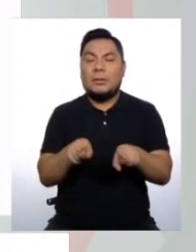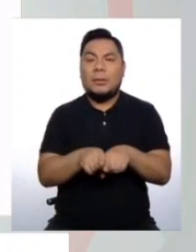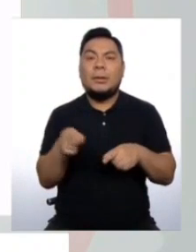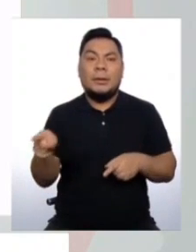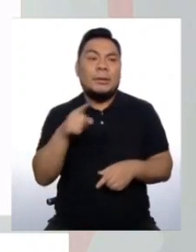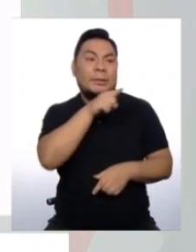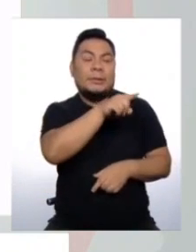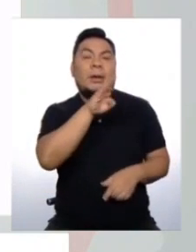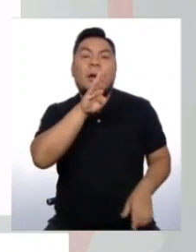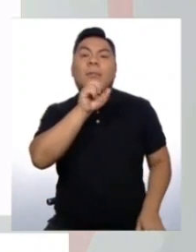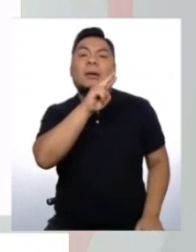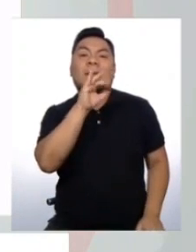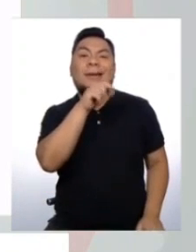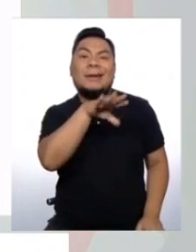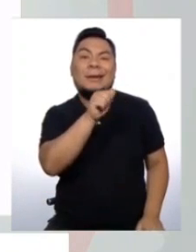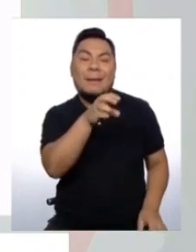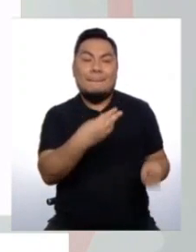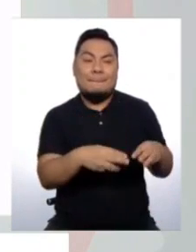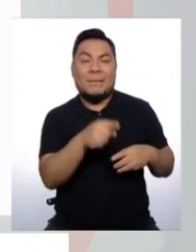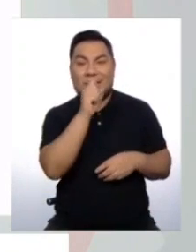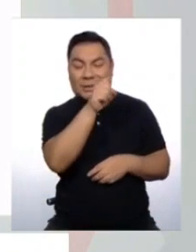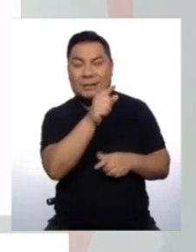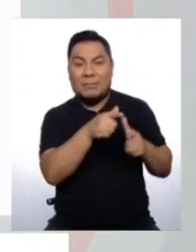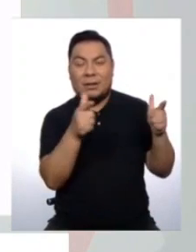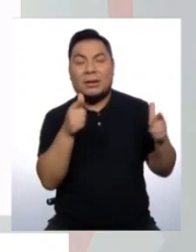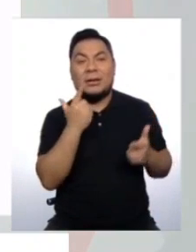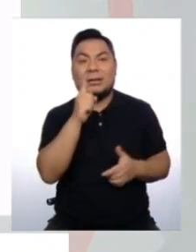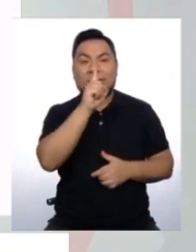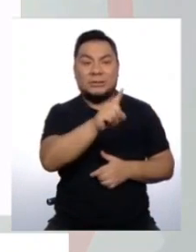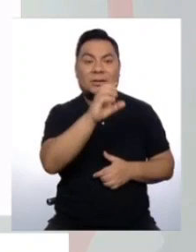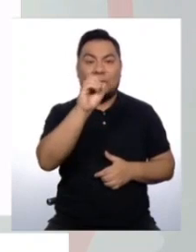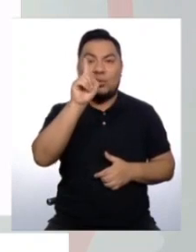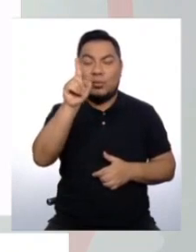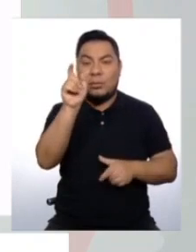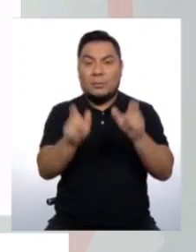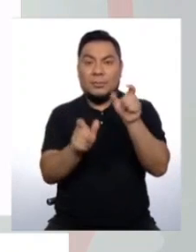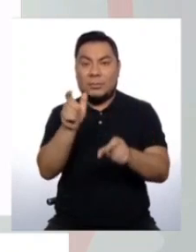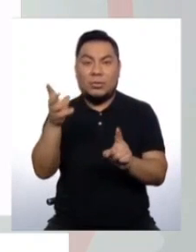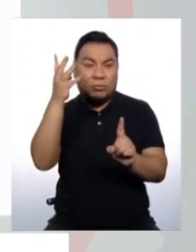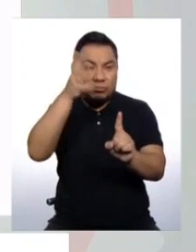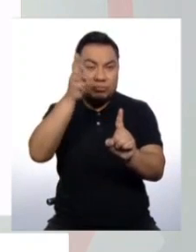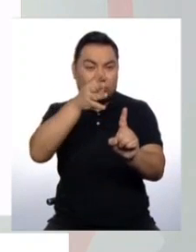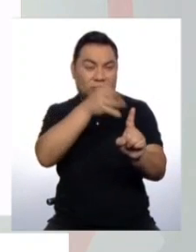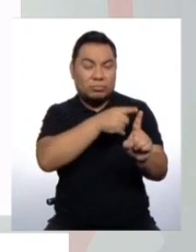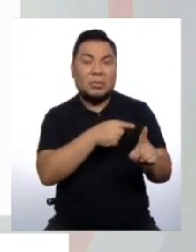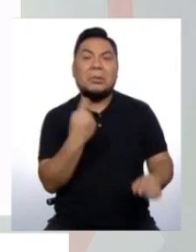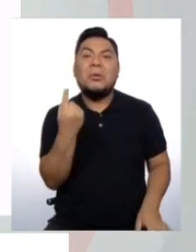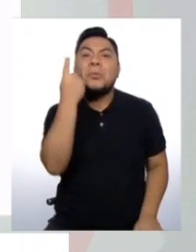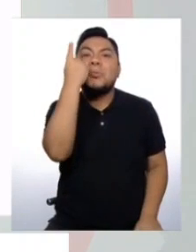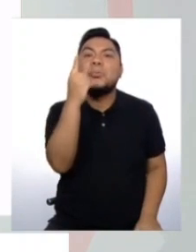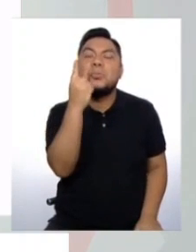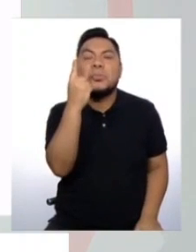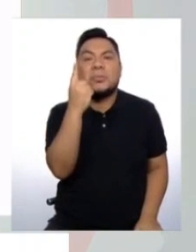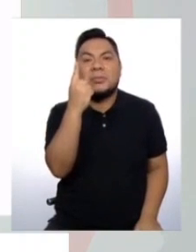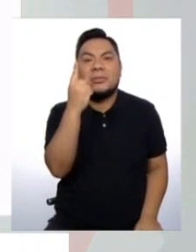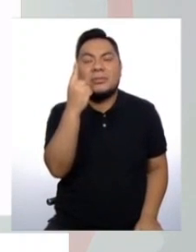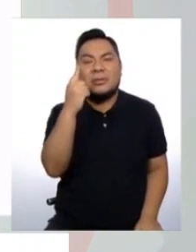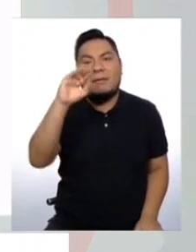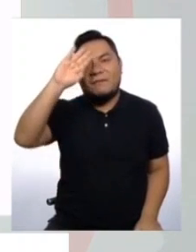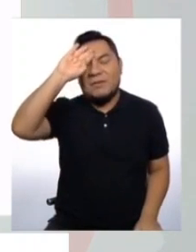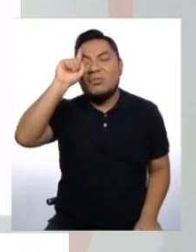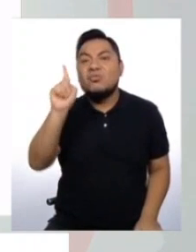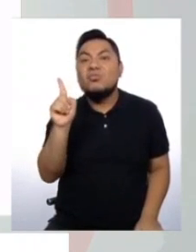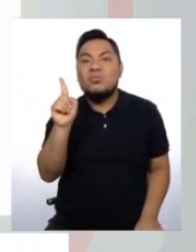en Barranca, el mercado modelo, de 101 personas evaluadas, solo una era